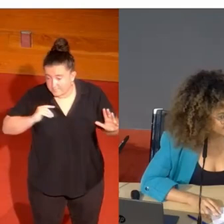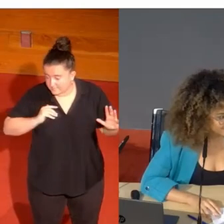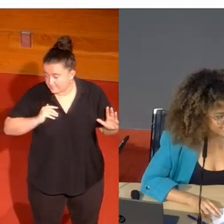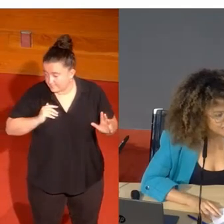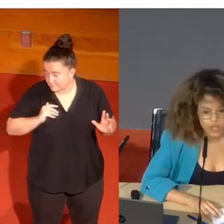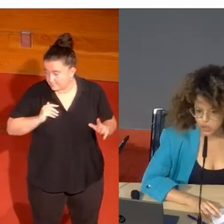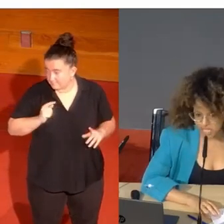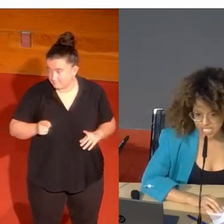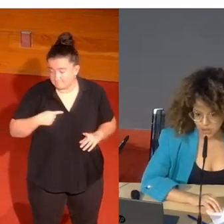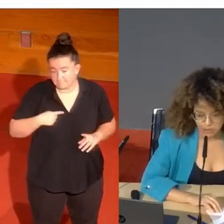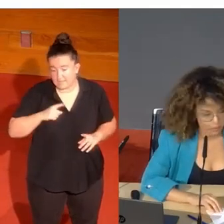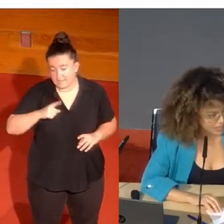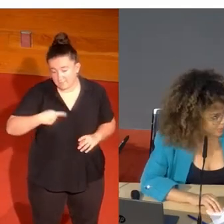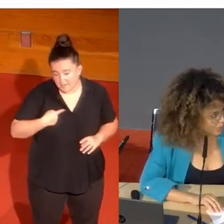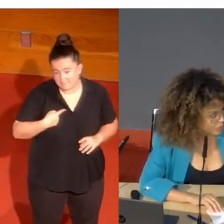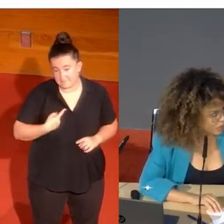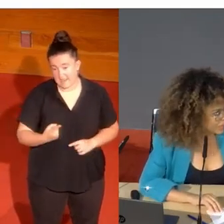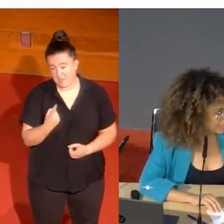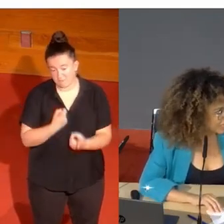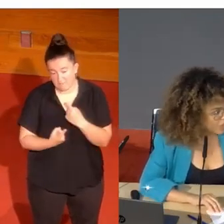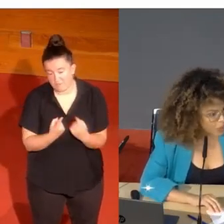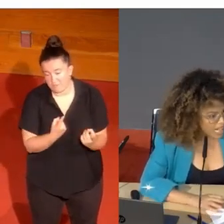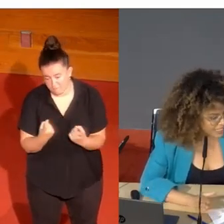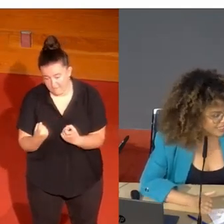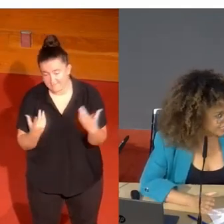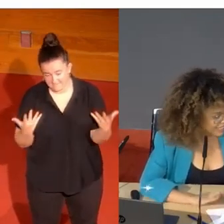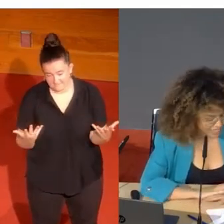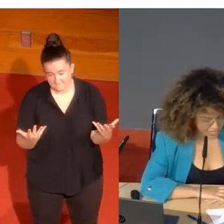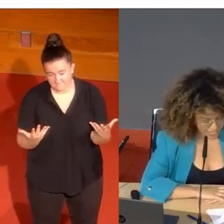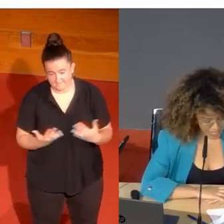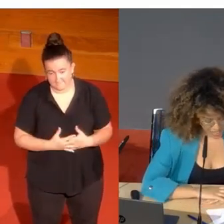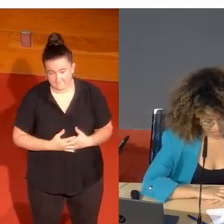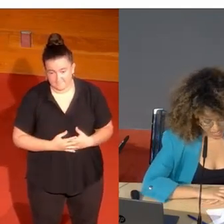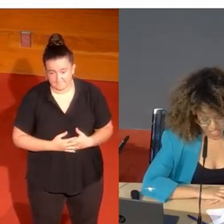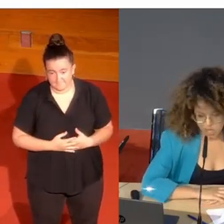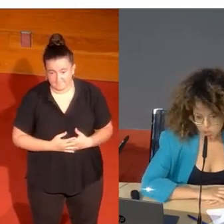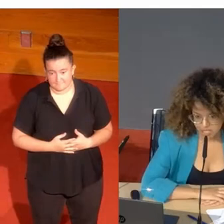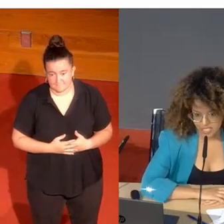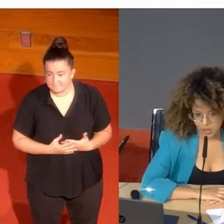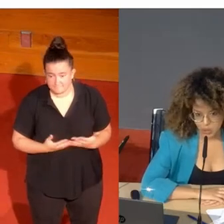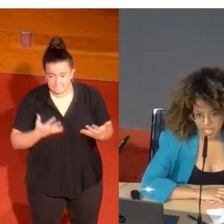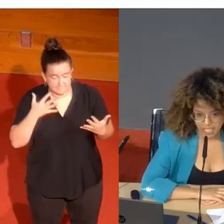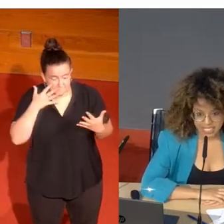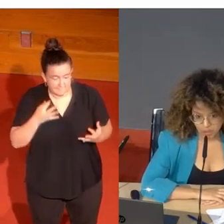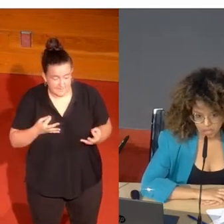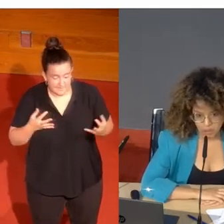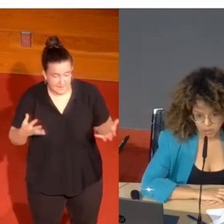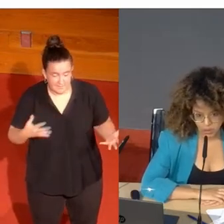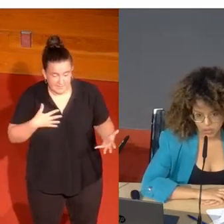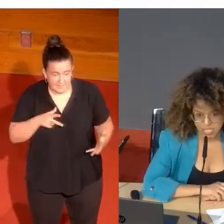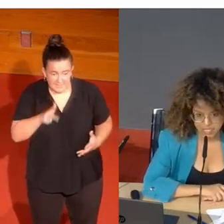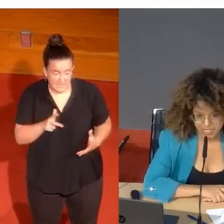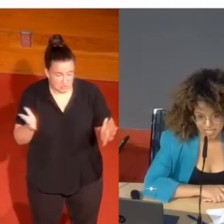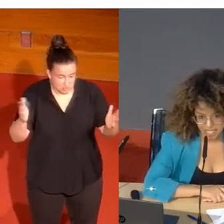eh ese otro desierto informativo donde no hay eh eh derechos de ninguna índole